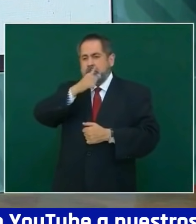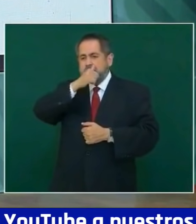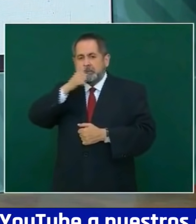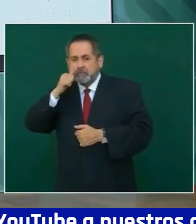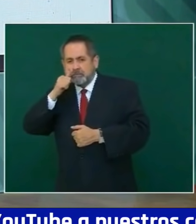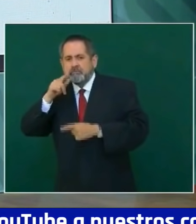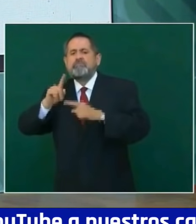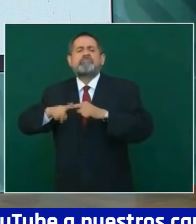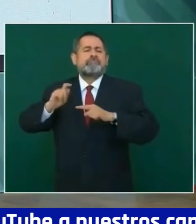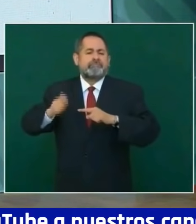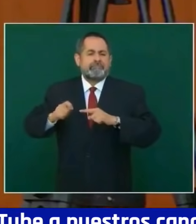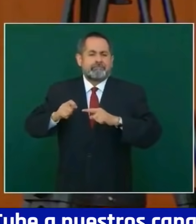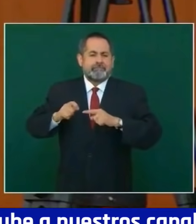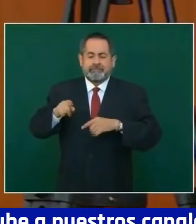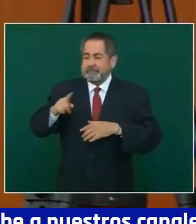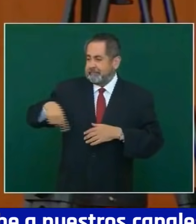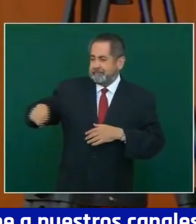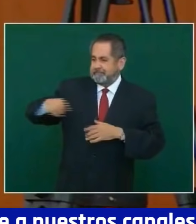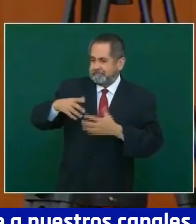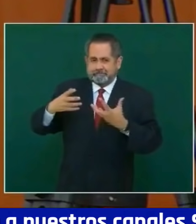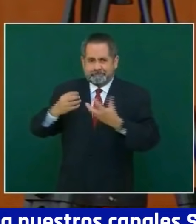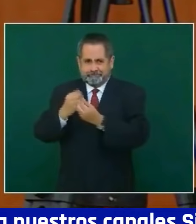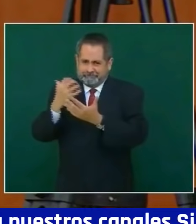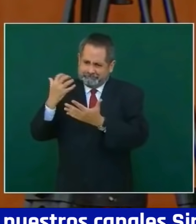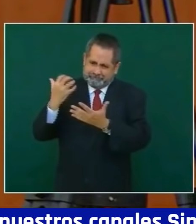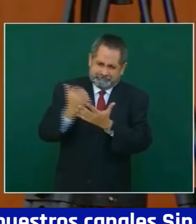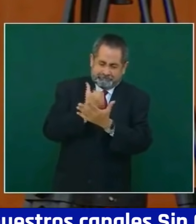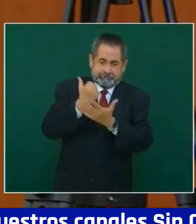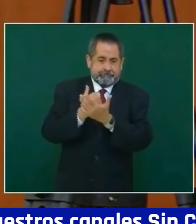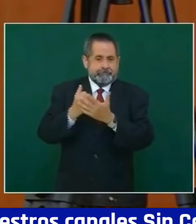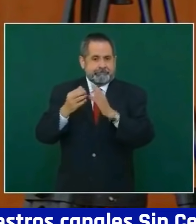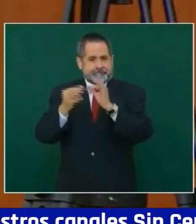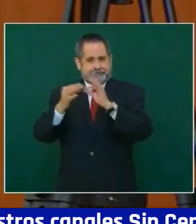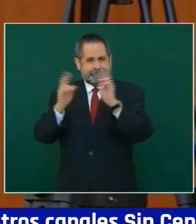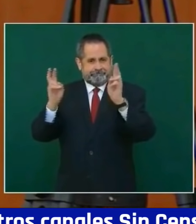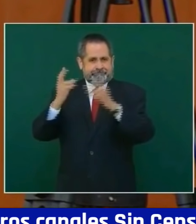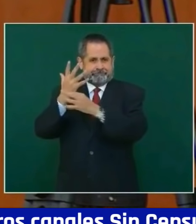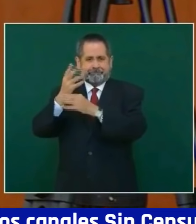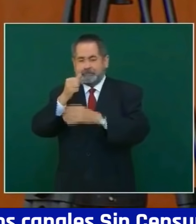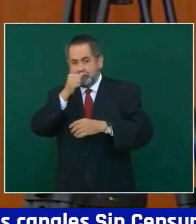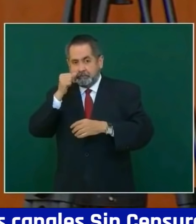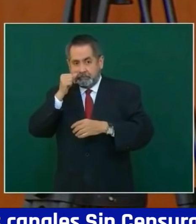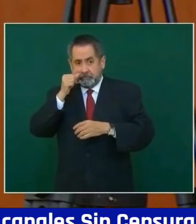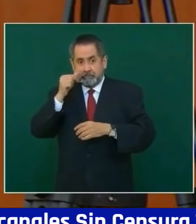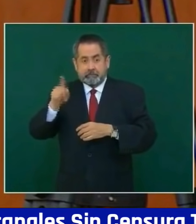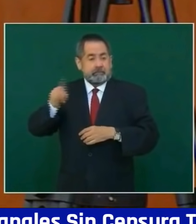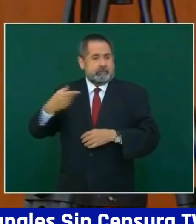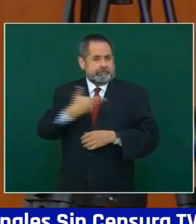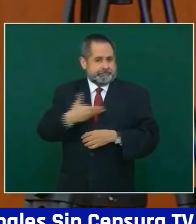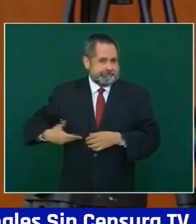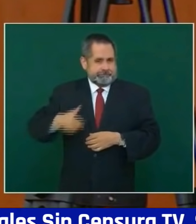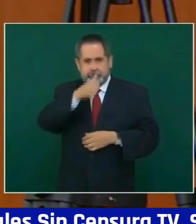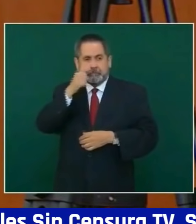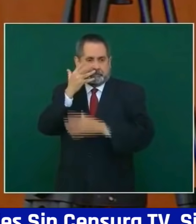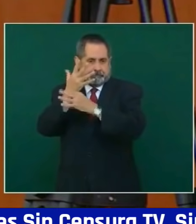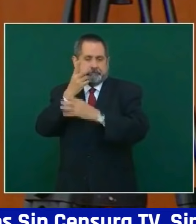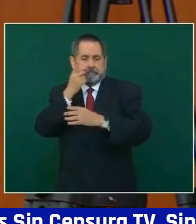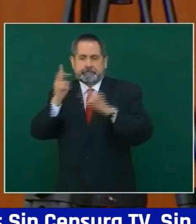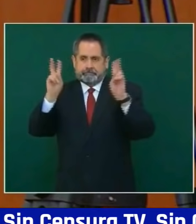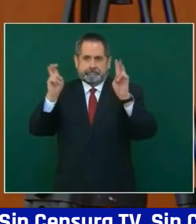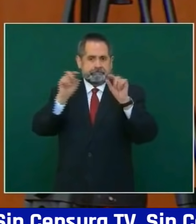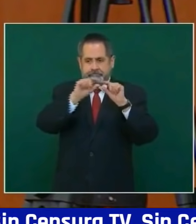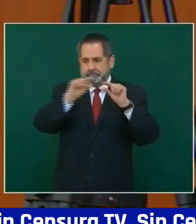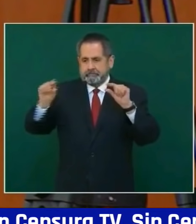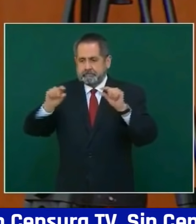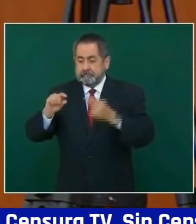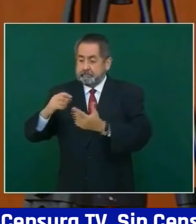de que el triunfo, este cita, son palabras del presidente Juárez,